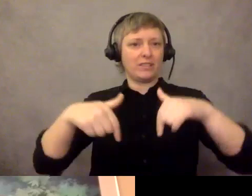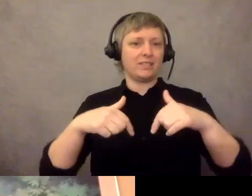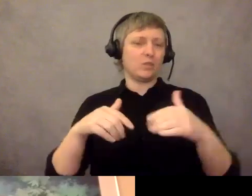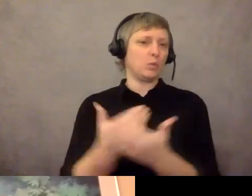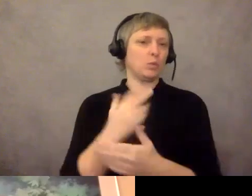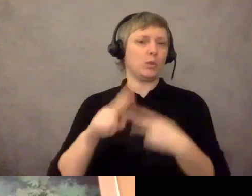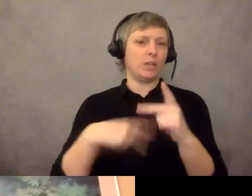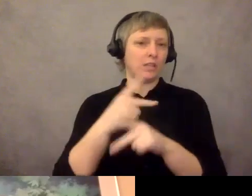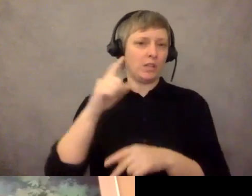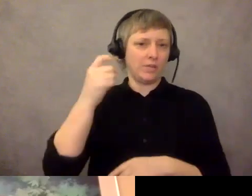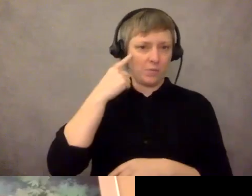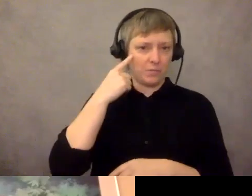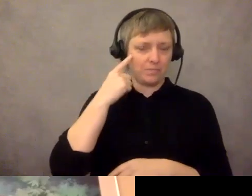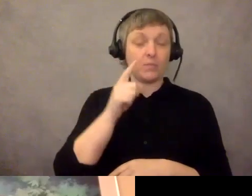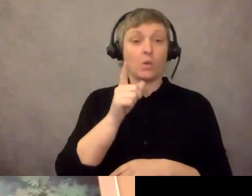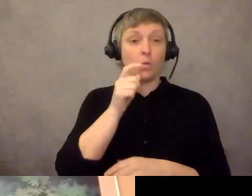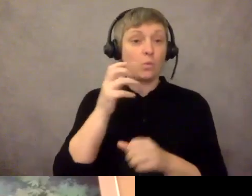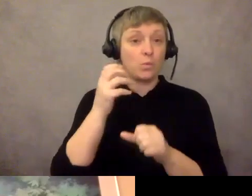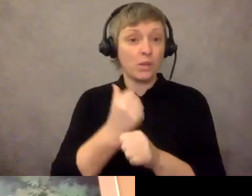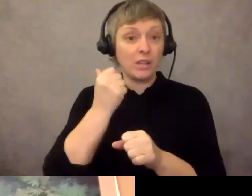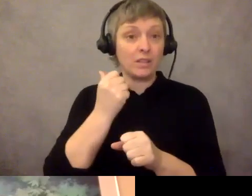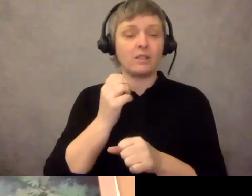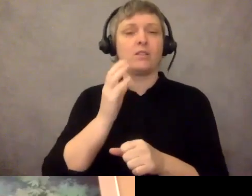a tomar las elecciones de enero de